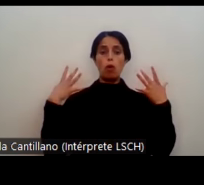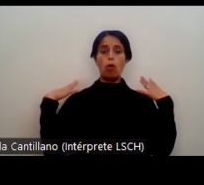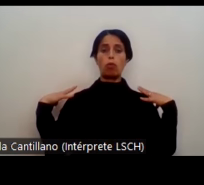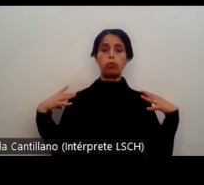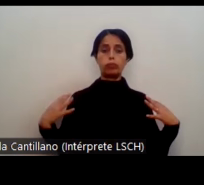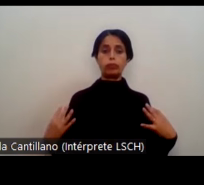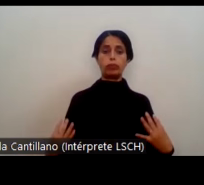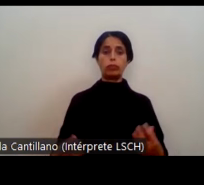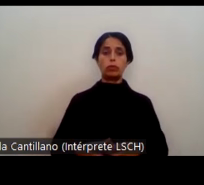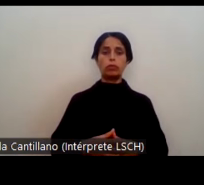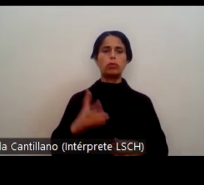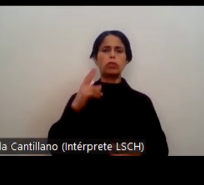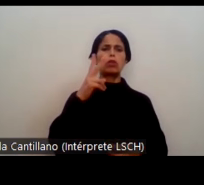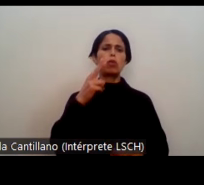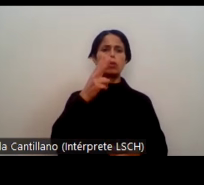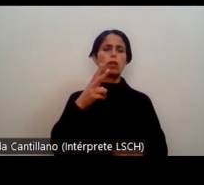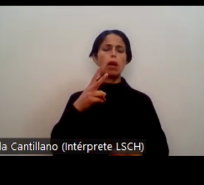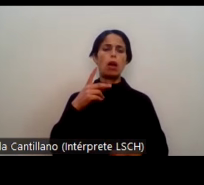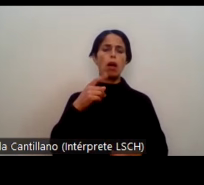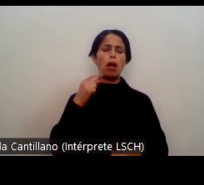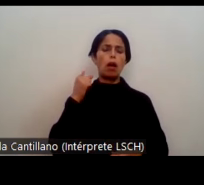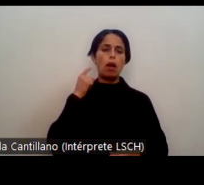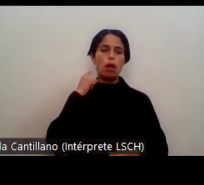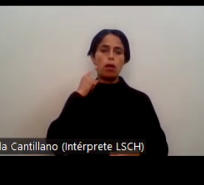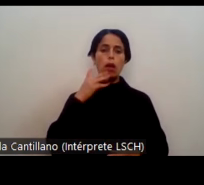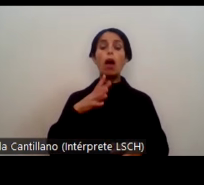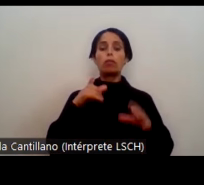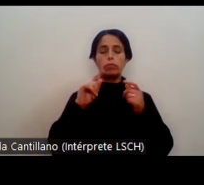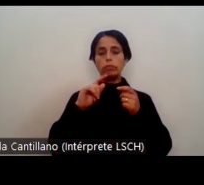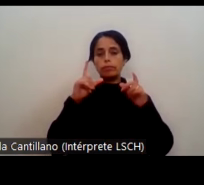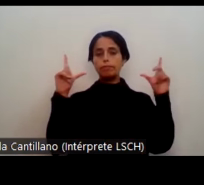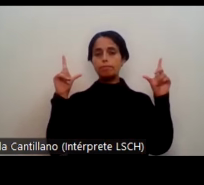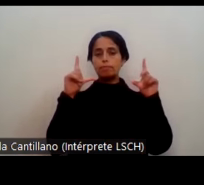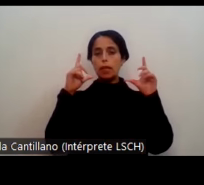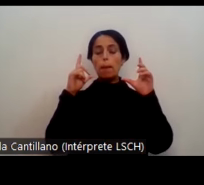cabeza. Bueno, lo curioso es que también hay máscaras que intentan